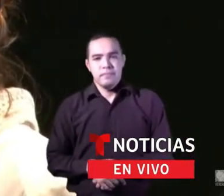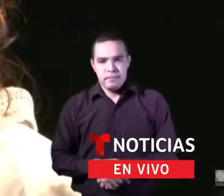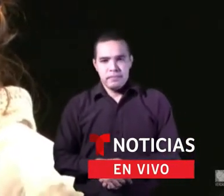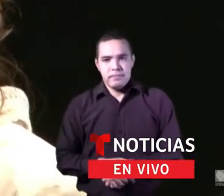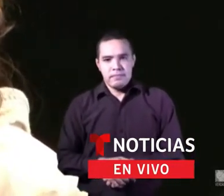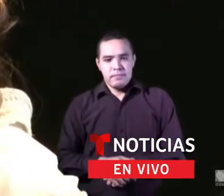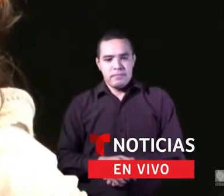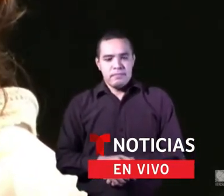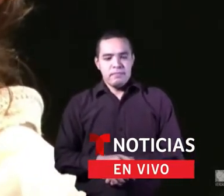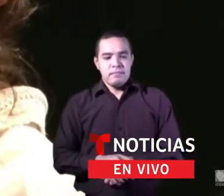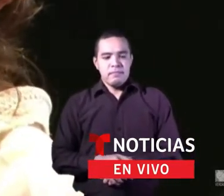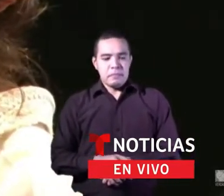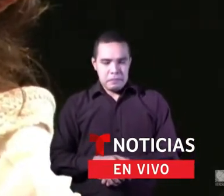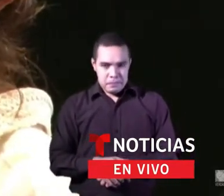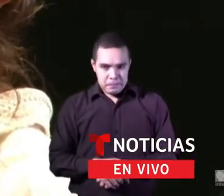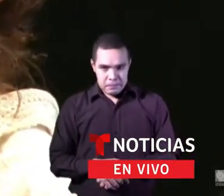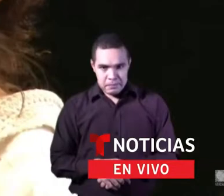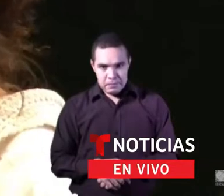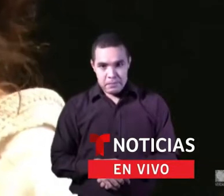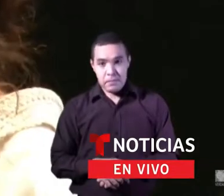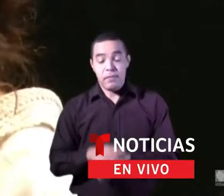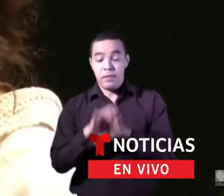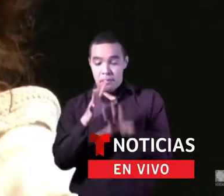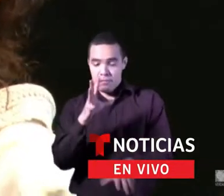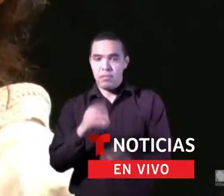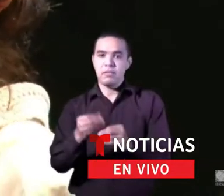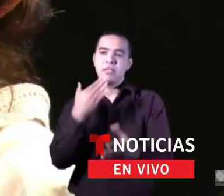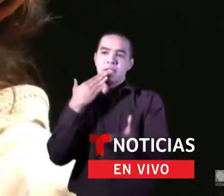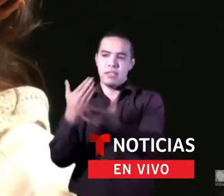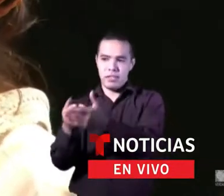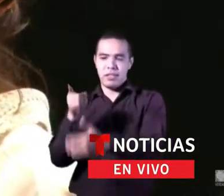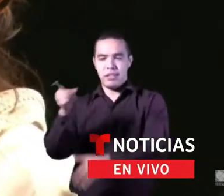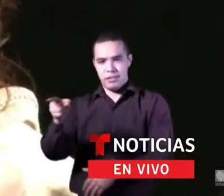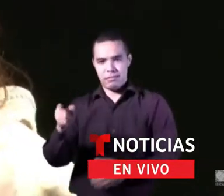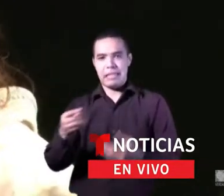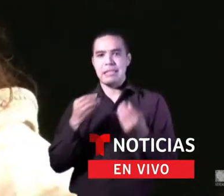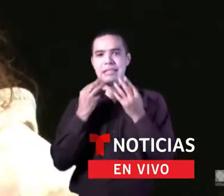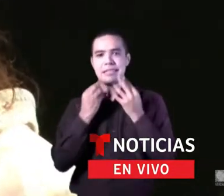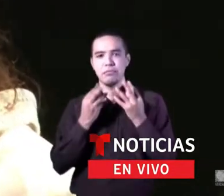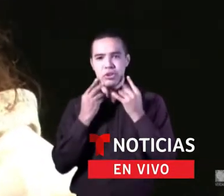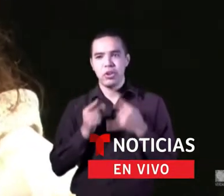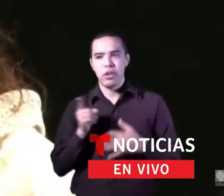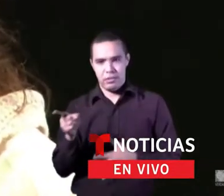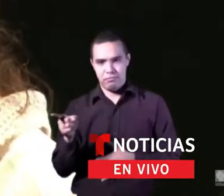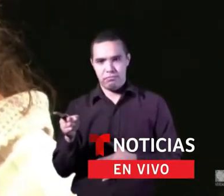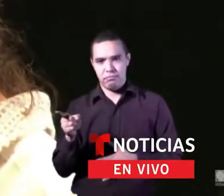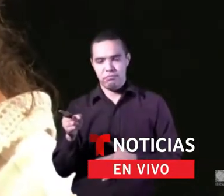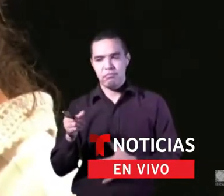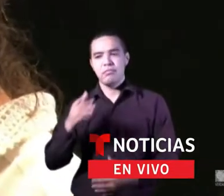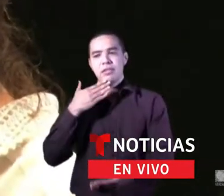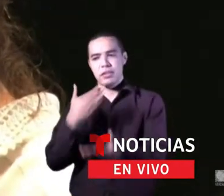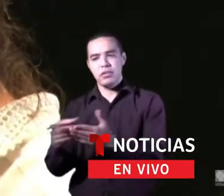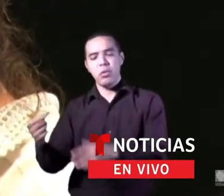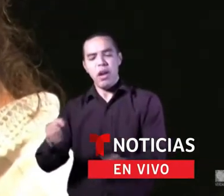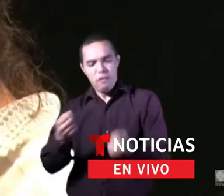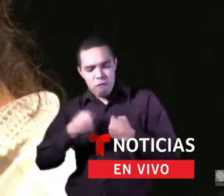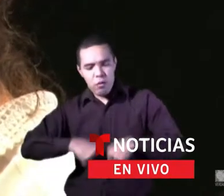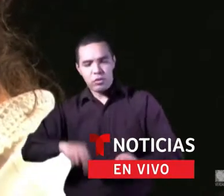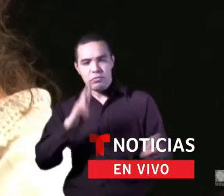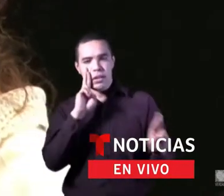yo le agradezco a timochenko que haya hecho el esfuerzo de reconocer del